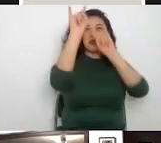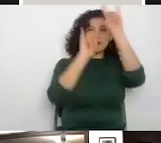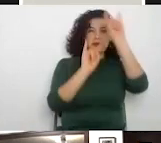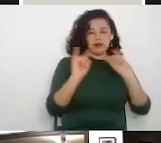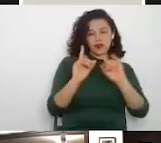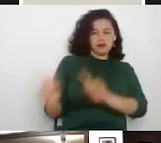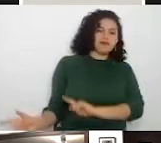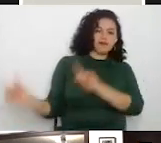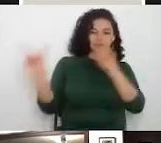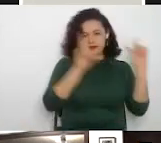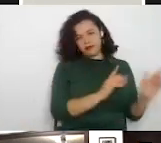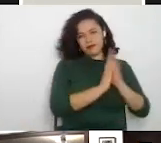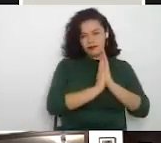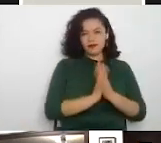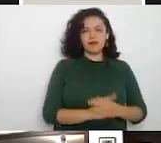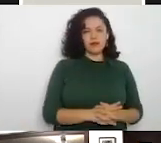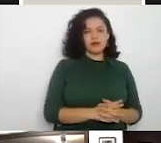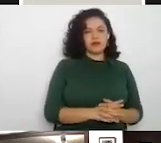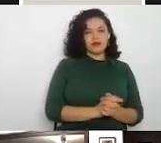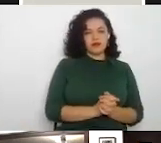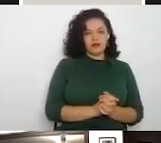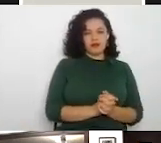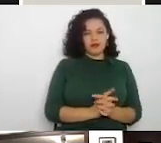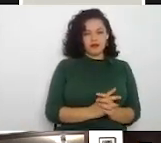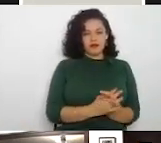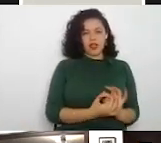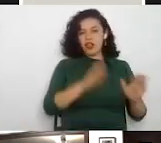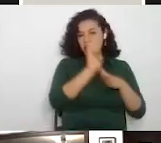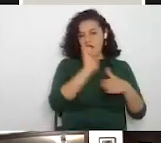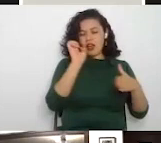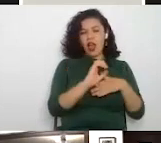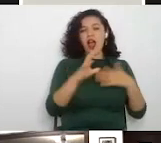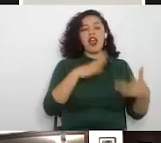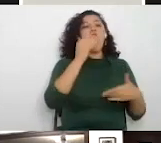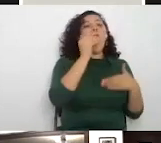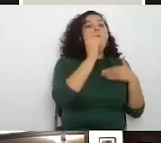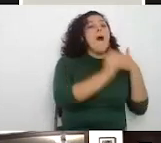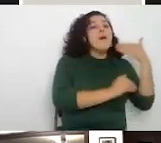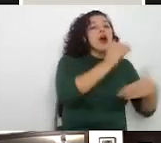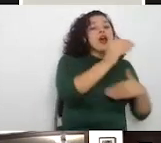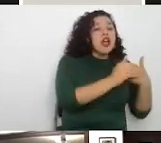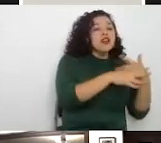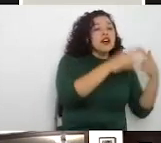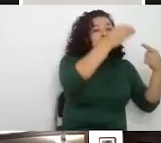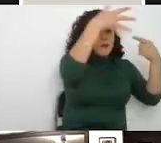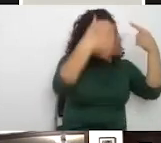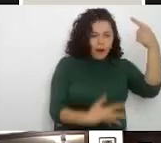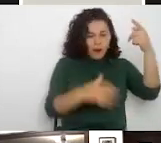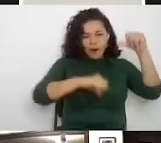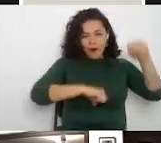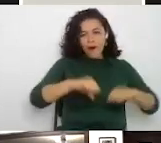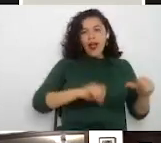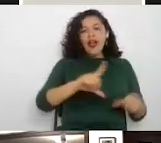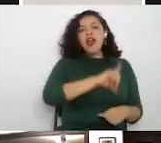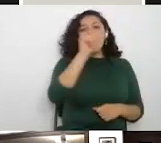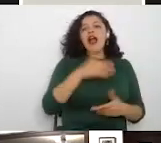por favor, Luis. Aquí vemos entonces ya tenemos el proceso, que son la serie de actividades, y el procedimiento ya